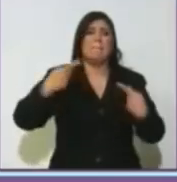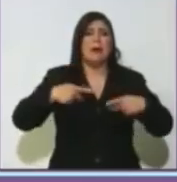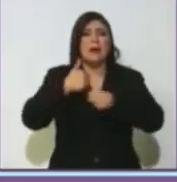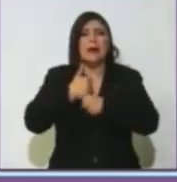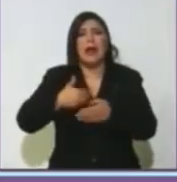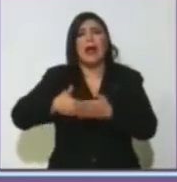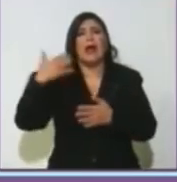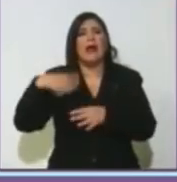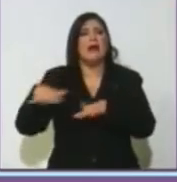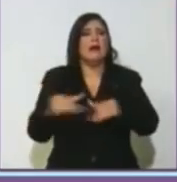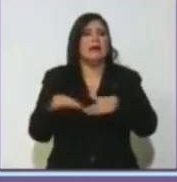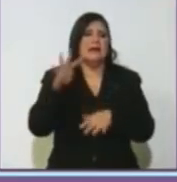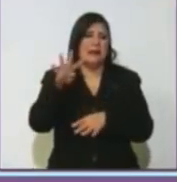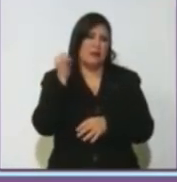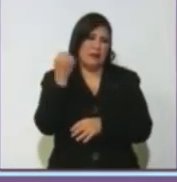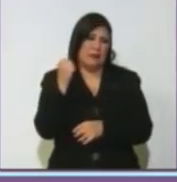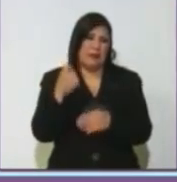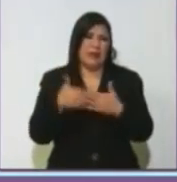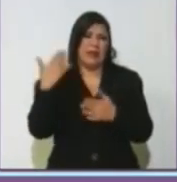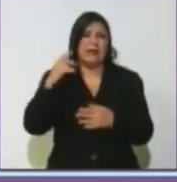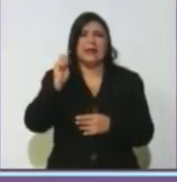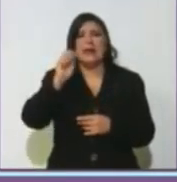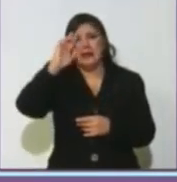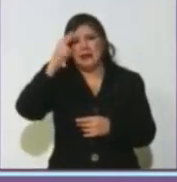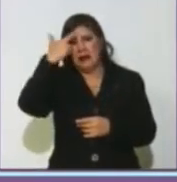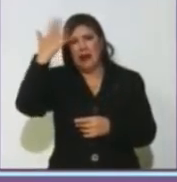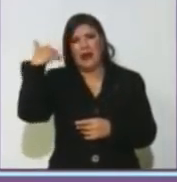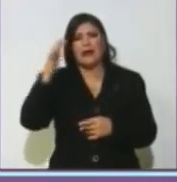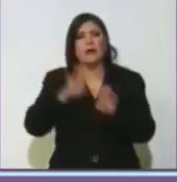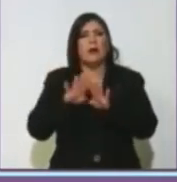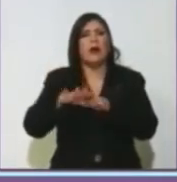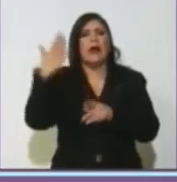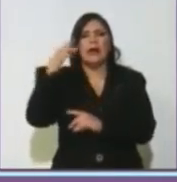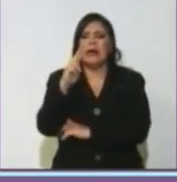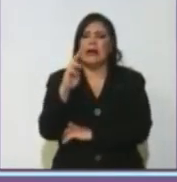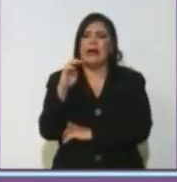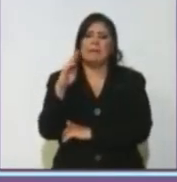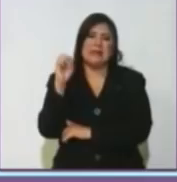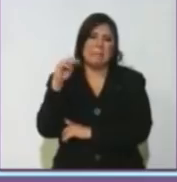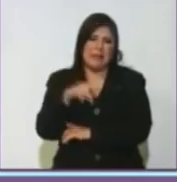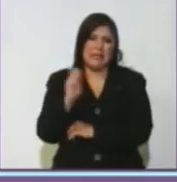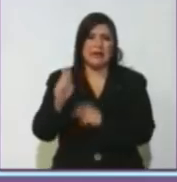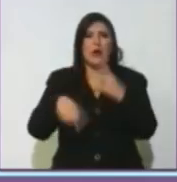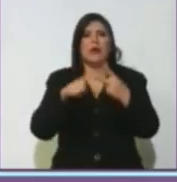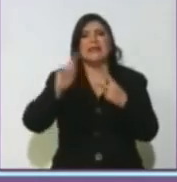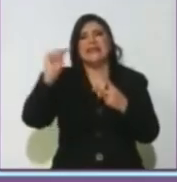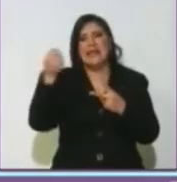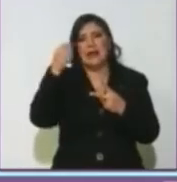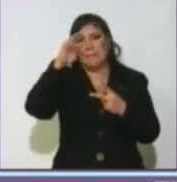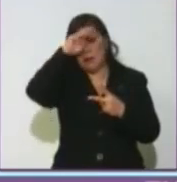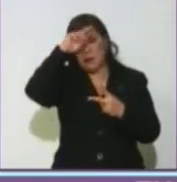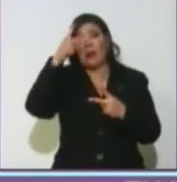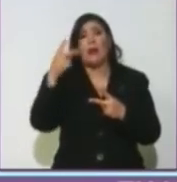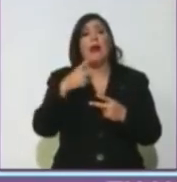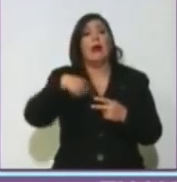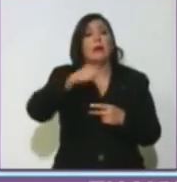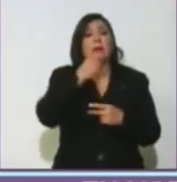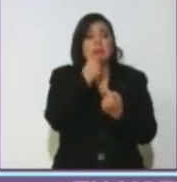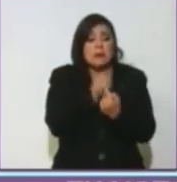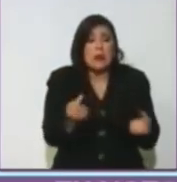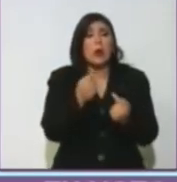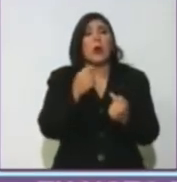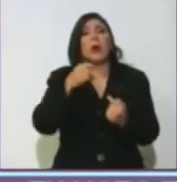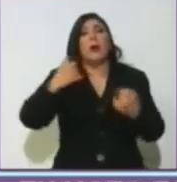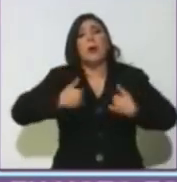me refiero a los lamentables acontecimientos del examen del tec de monterrey donde perdieron la vida niños y